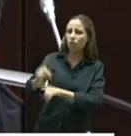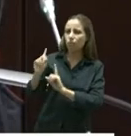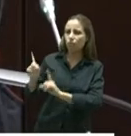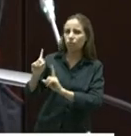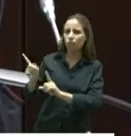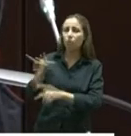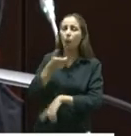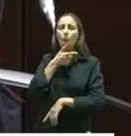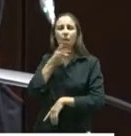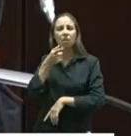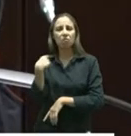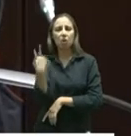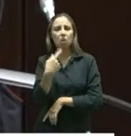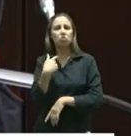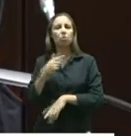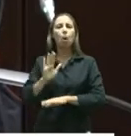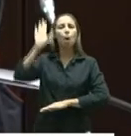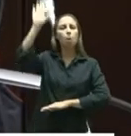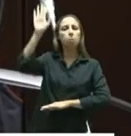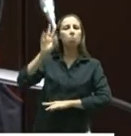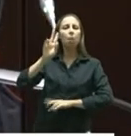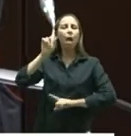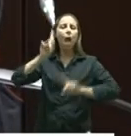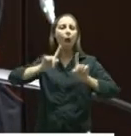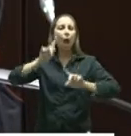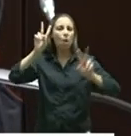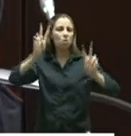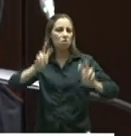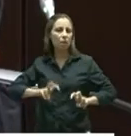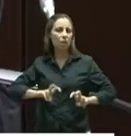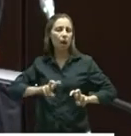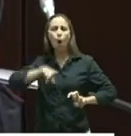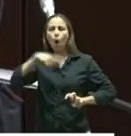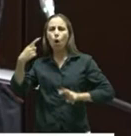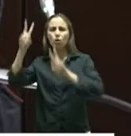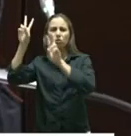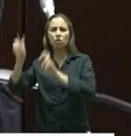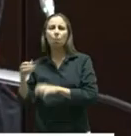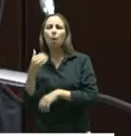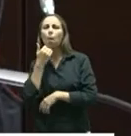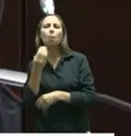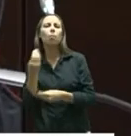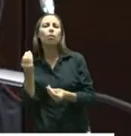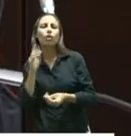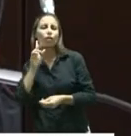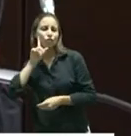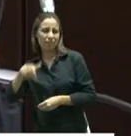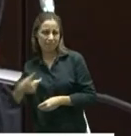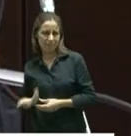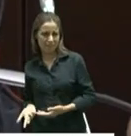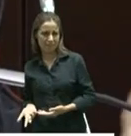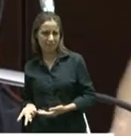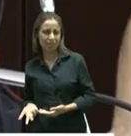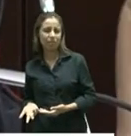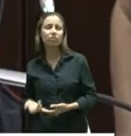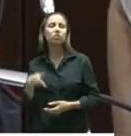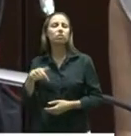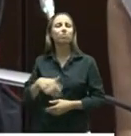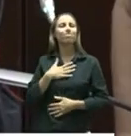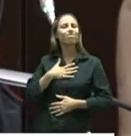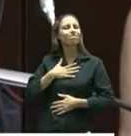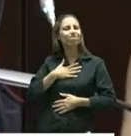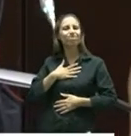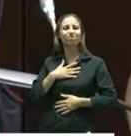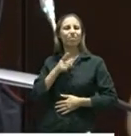oficiar como escribanía se levantaba la mano solamente para algunos temas para los demás no sa había ni la discusión esto nos indigna muchísimo por cómo seo esta